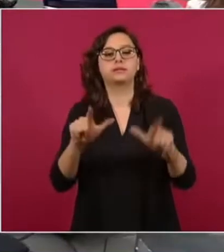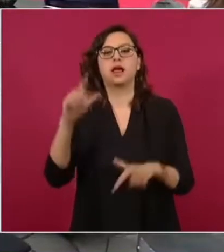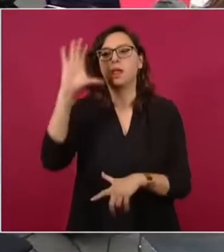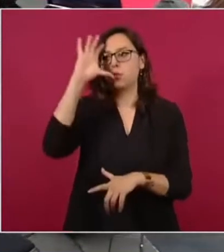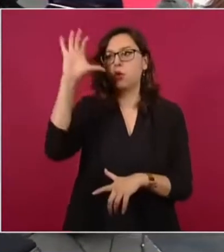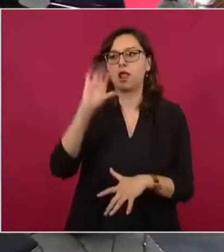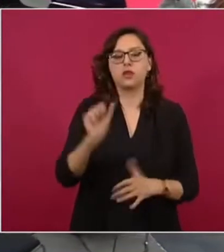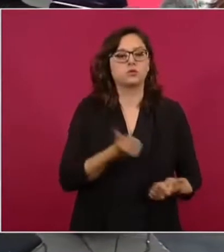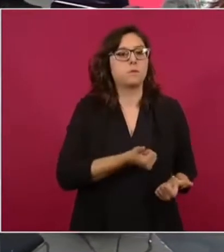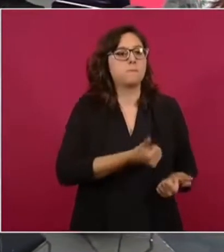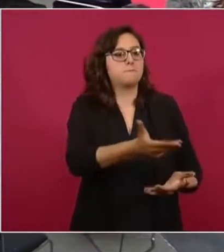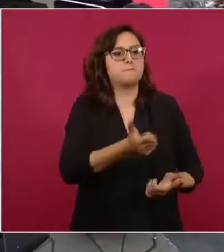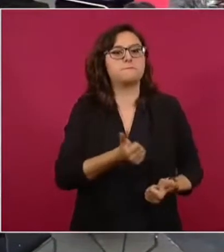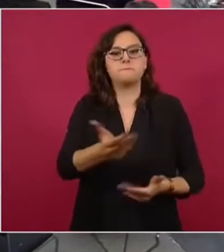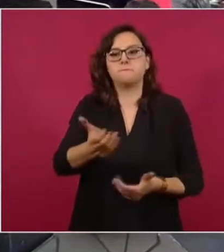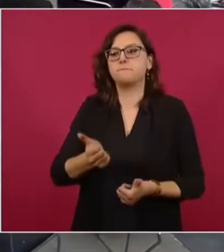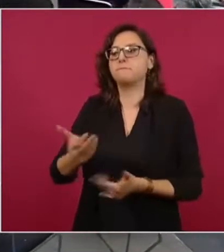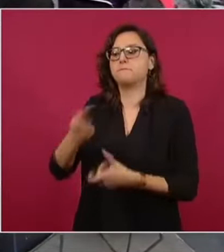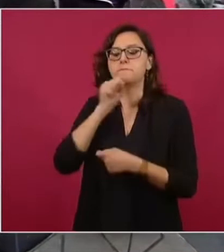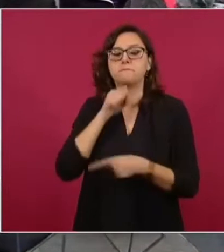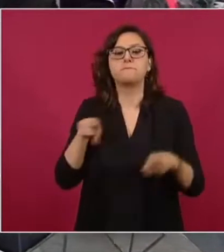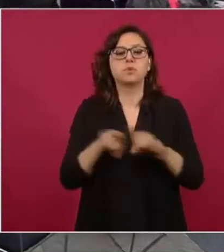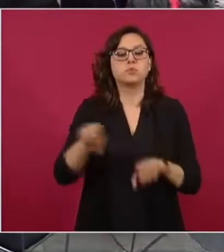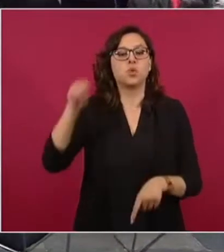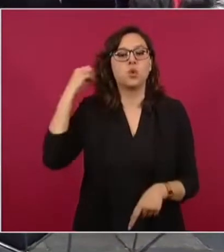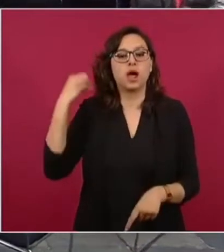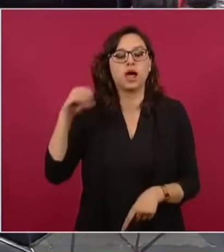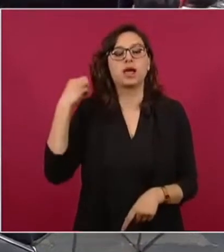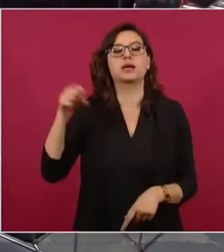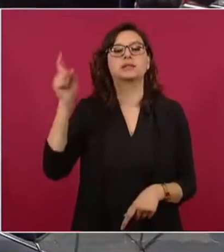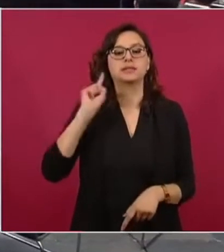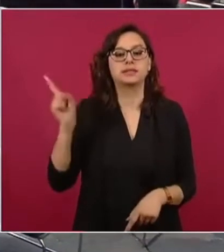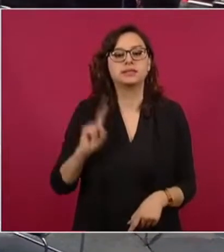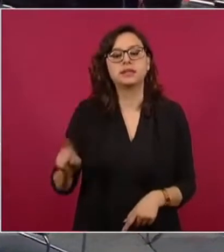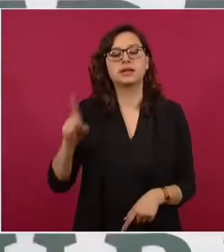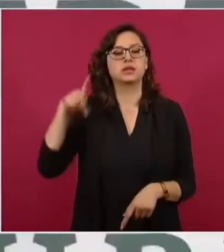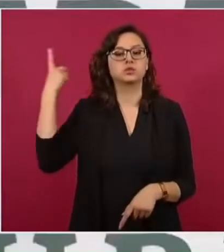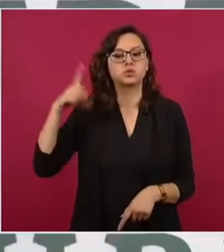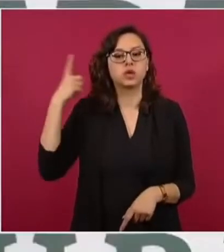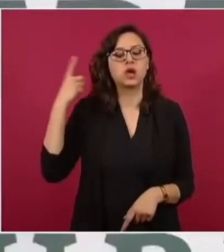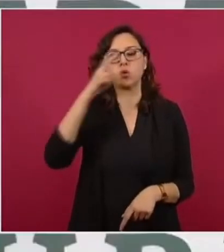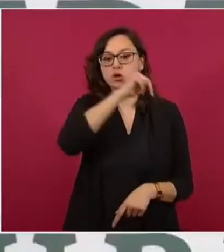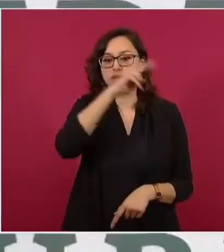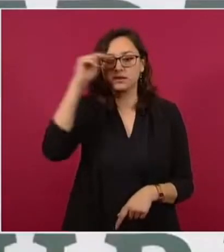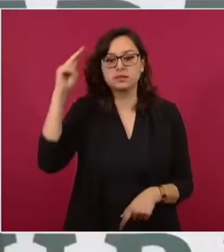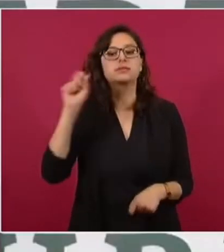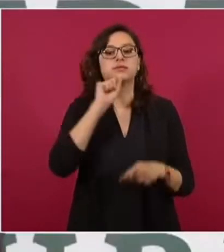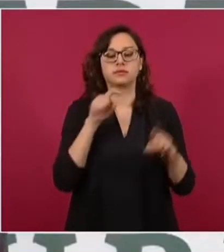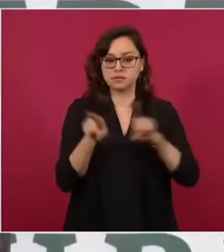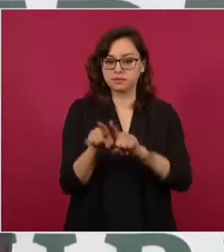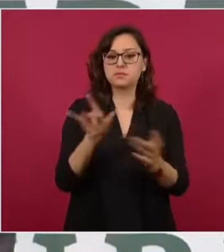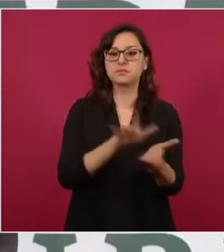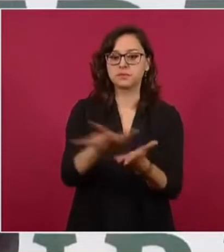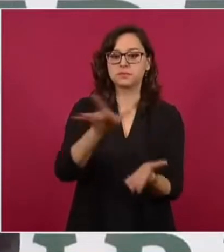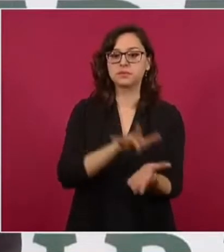productores de Chiapas, Oaxaca, Zacatecas, Durango y Nayarit. Además,